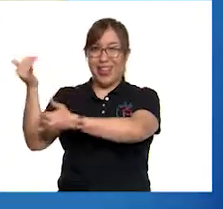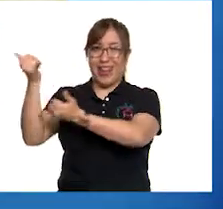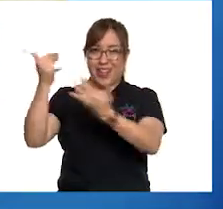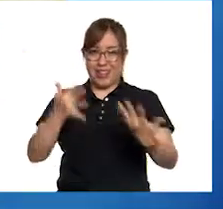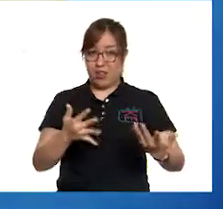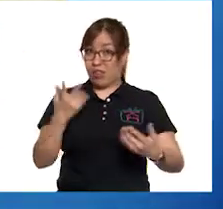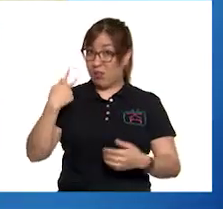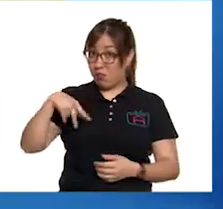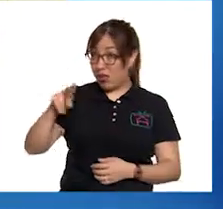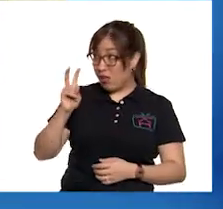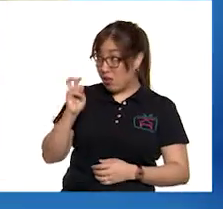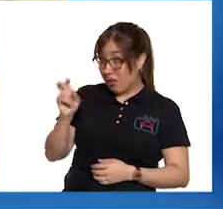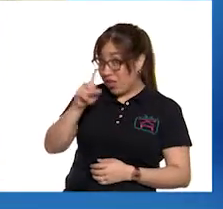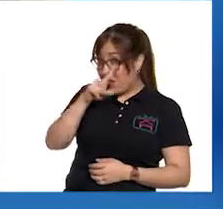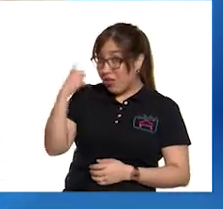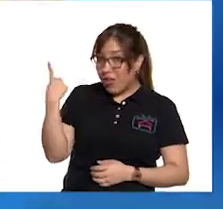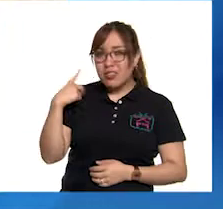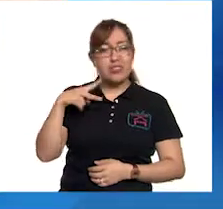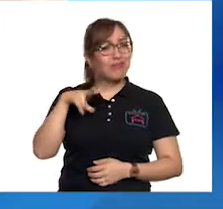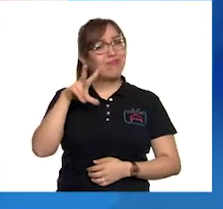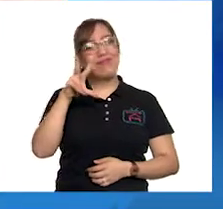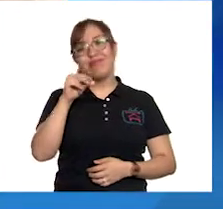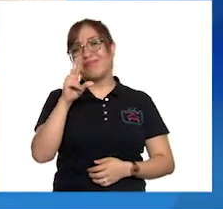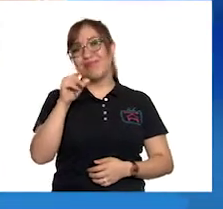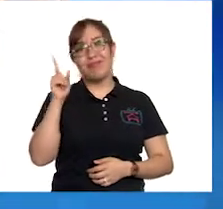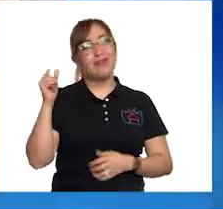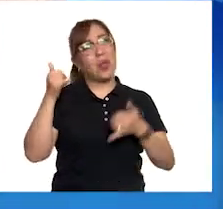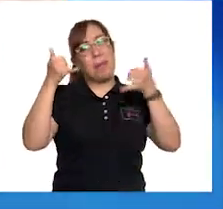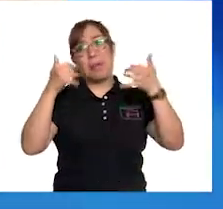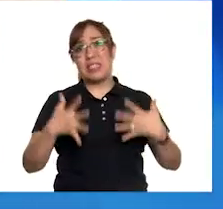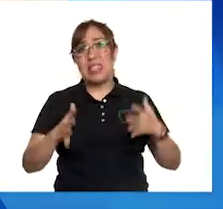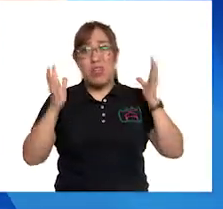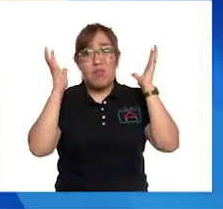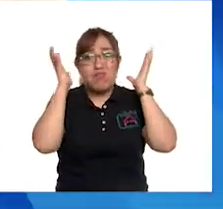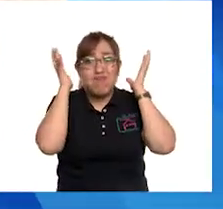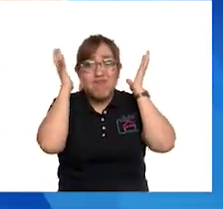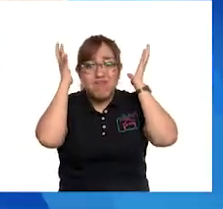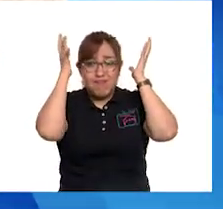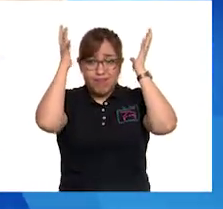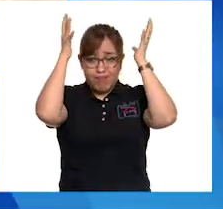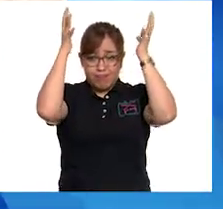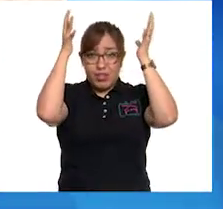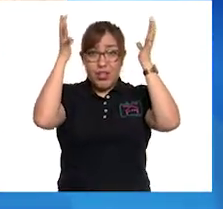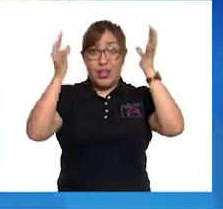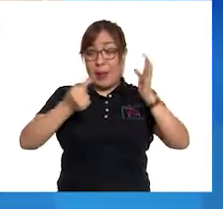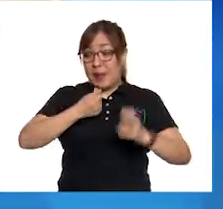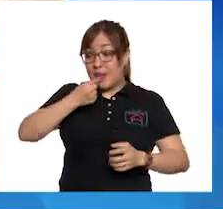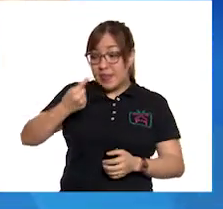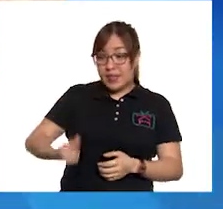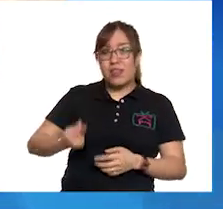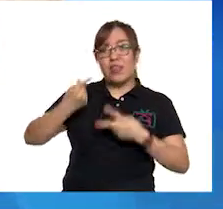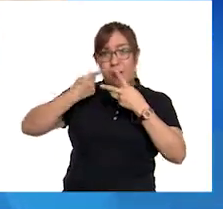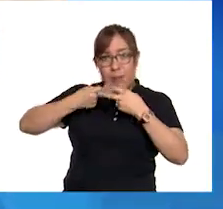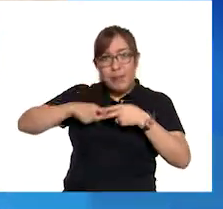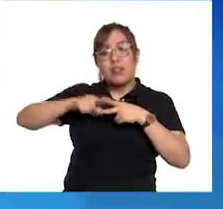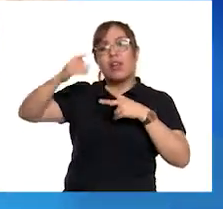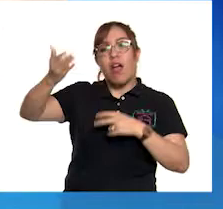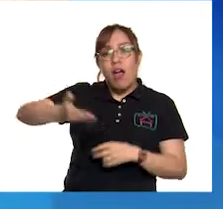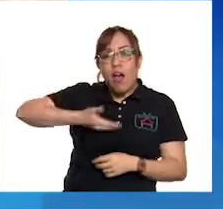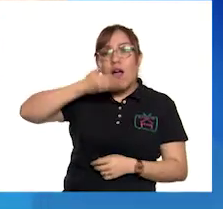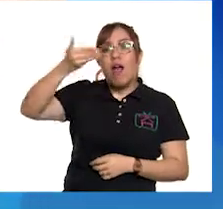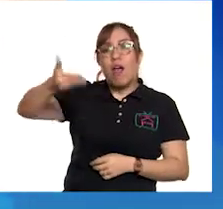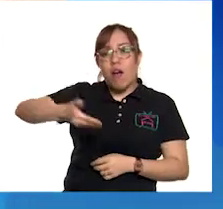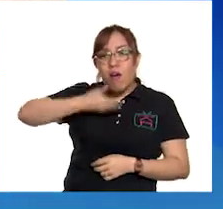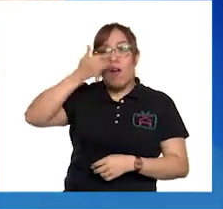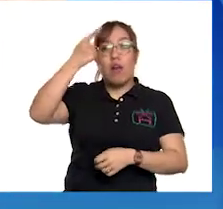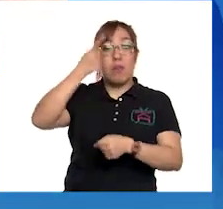Desde chiquitas nos tenemos que acostumbrar a cargarla. Primero, agarrándola con una mano. Pero ya que aprendimos,